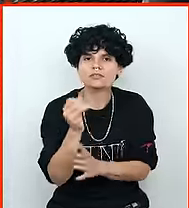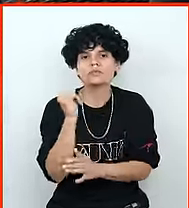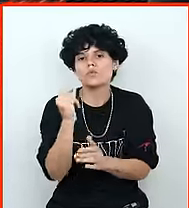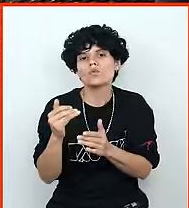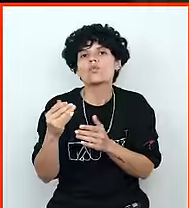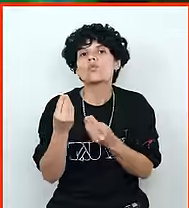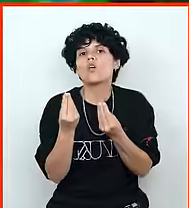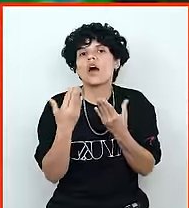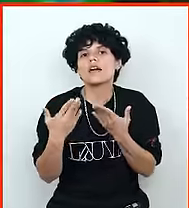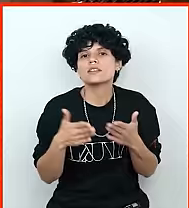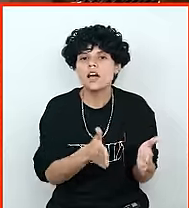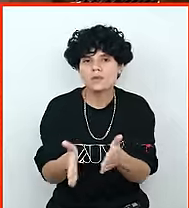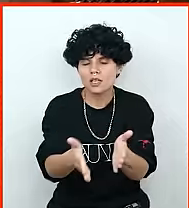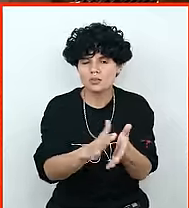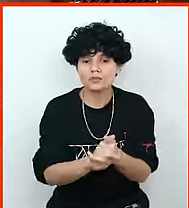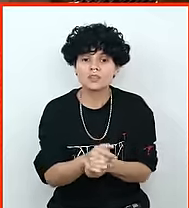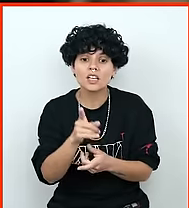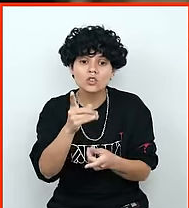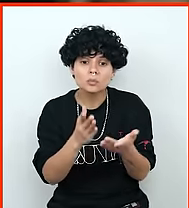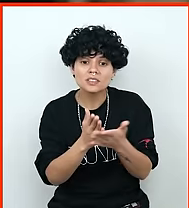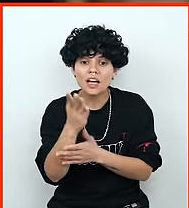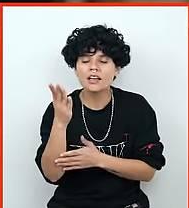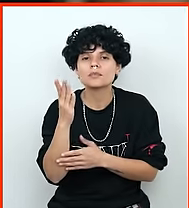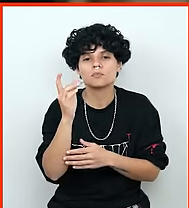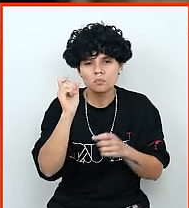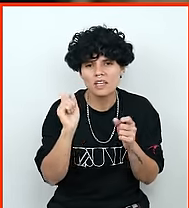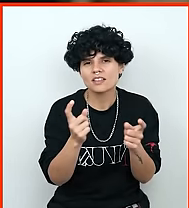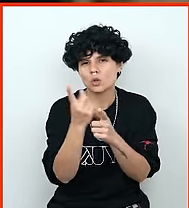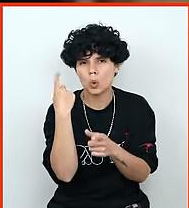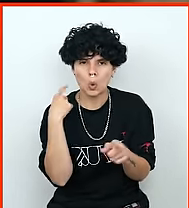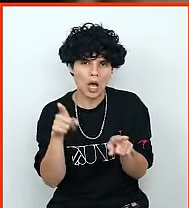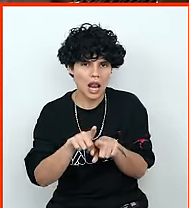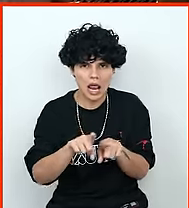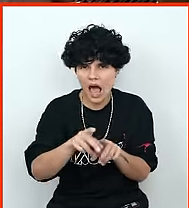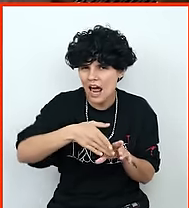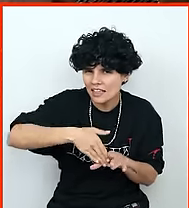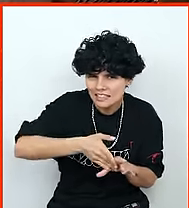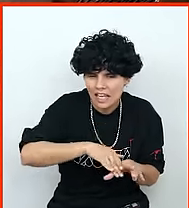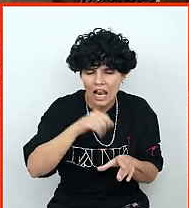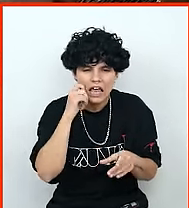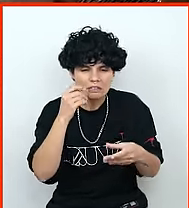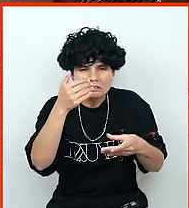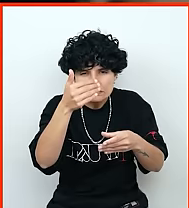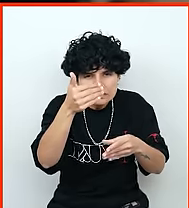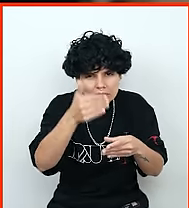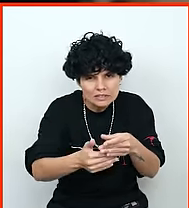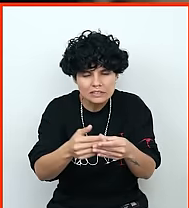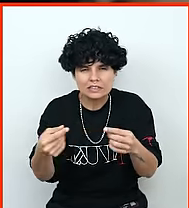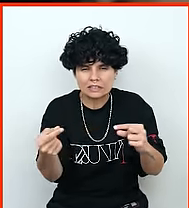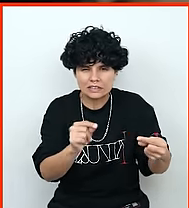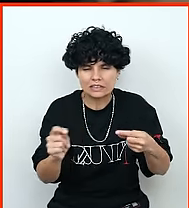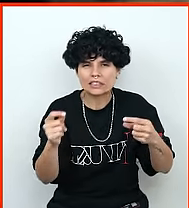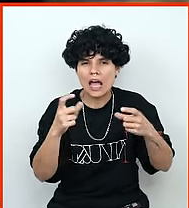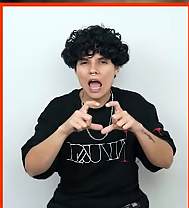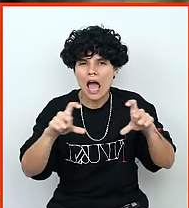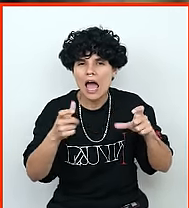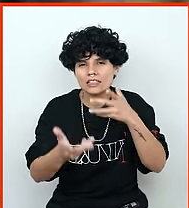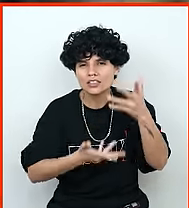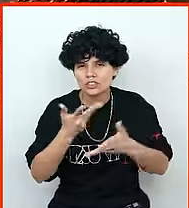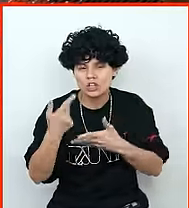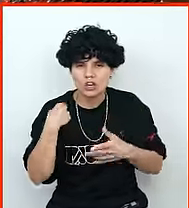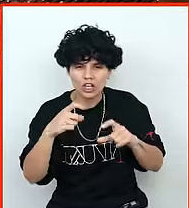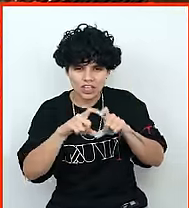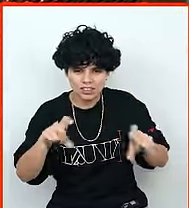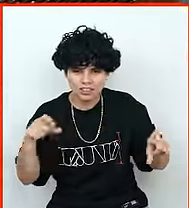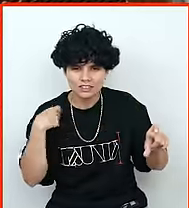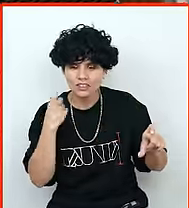camino. Y ahí empecé a hacer tus primeras pistas artesanales y todo, y te hacían sentido, ¿no? Te gustaban cuando terminabas y cuando